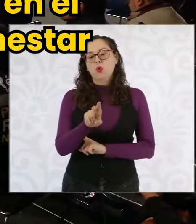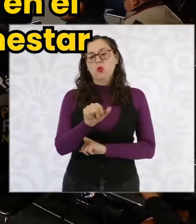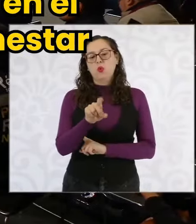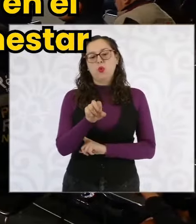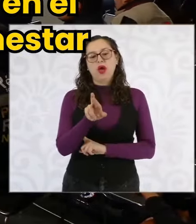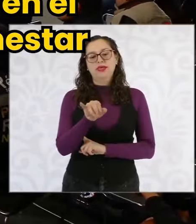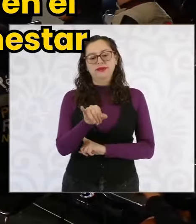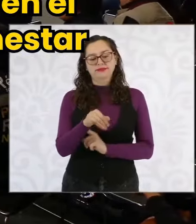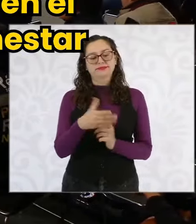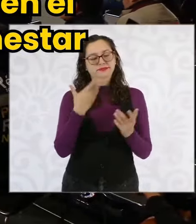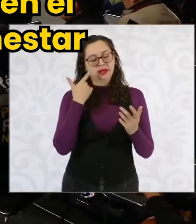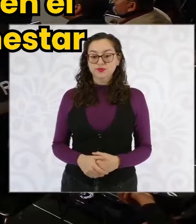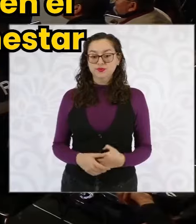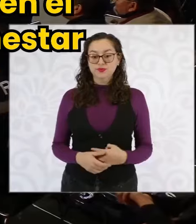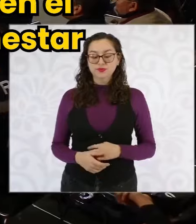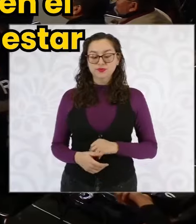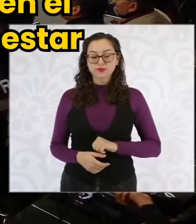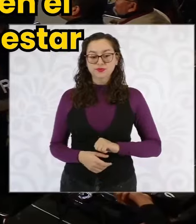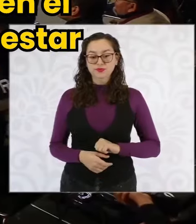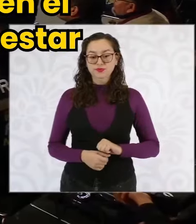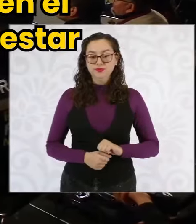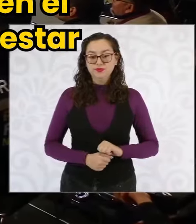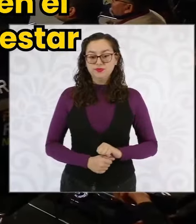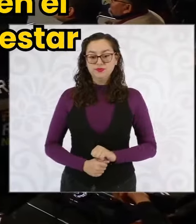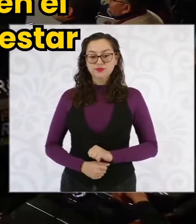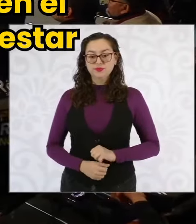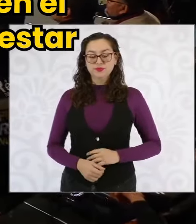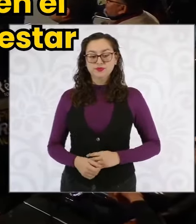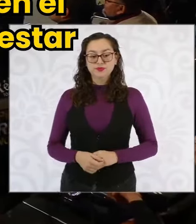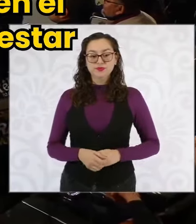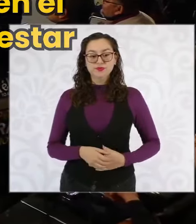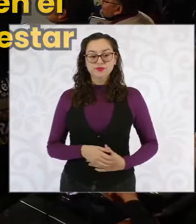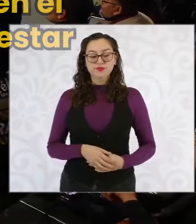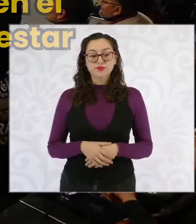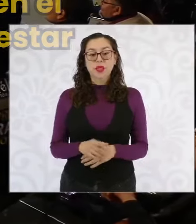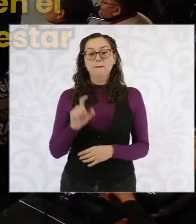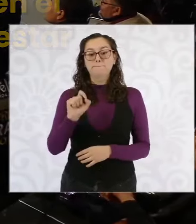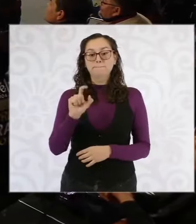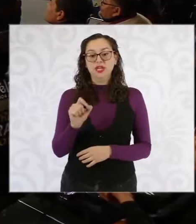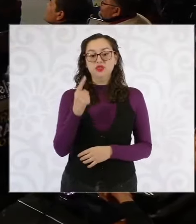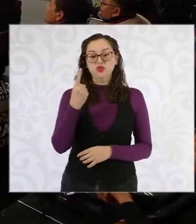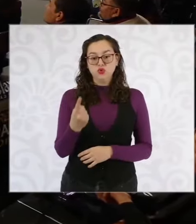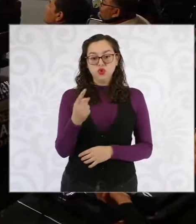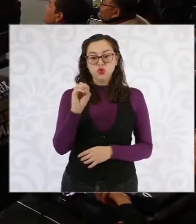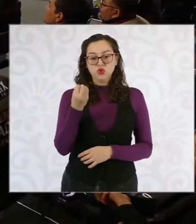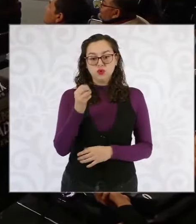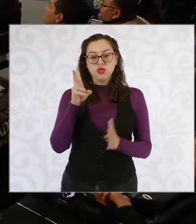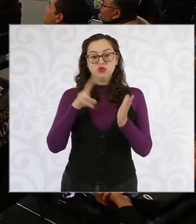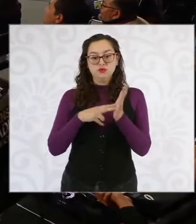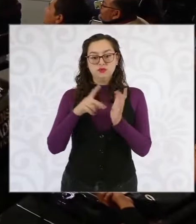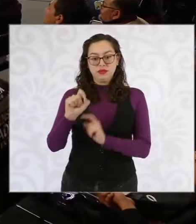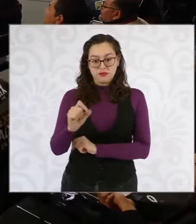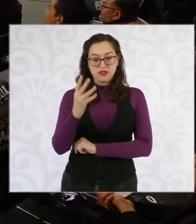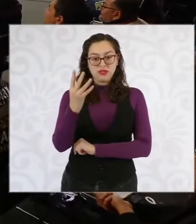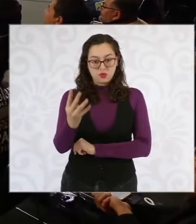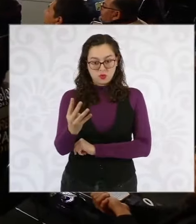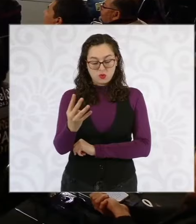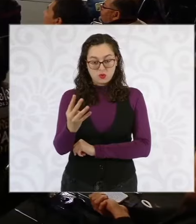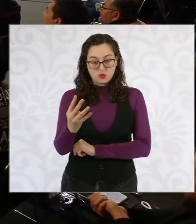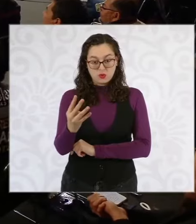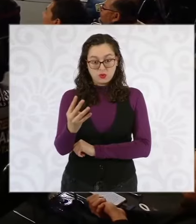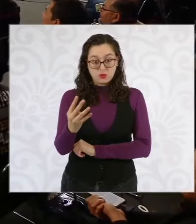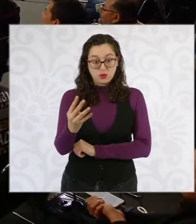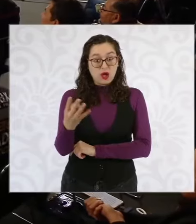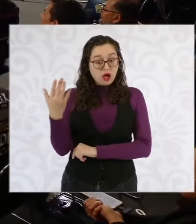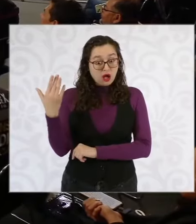el tuit de Cuadri primero. ¿Este de cuándo es? 21 de octubre del 24. En México, 21